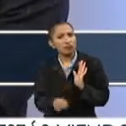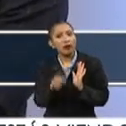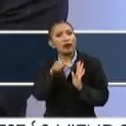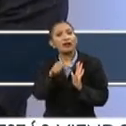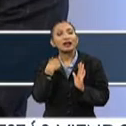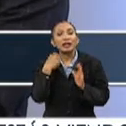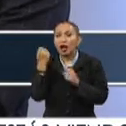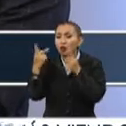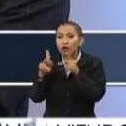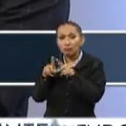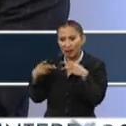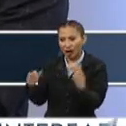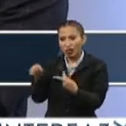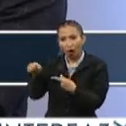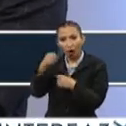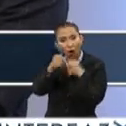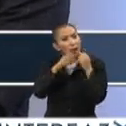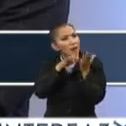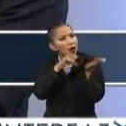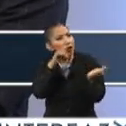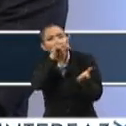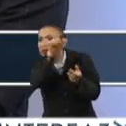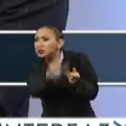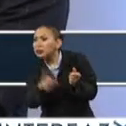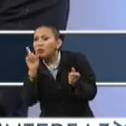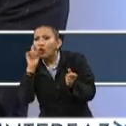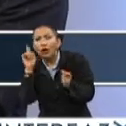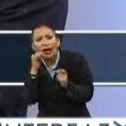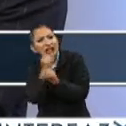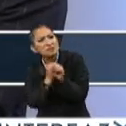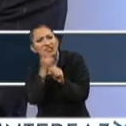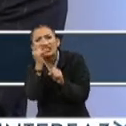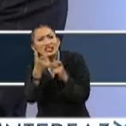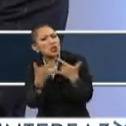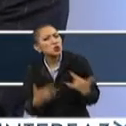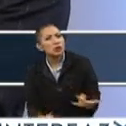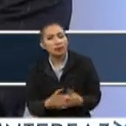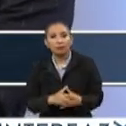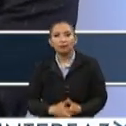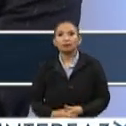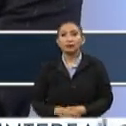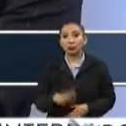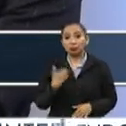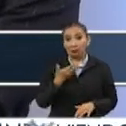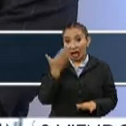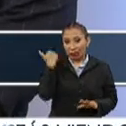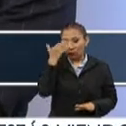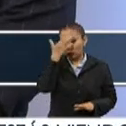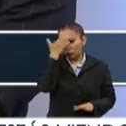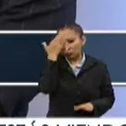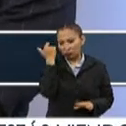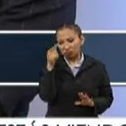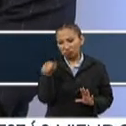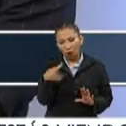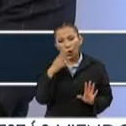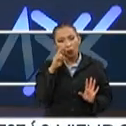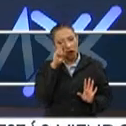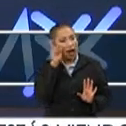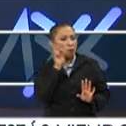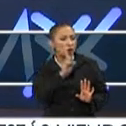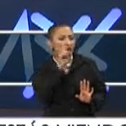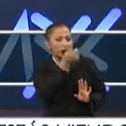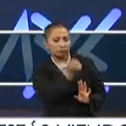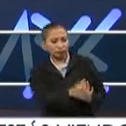suplementos periodísticos la obra, la figura y la importancia de Nahui Olin. Yo creo que no se había tomado en tanto una mujer